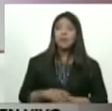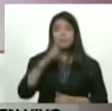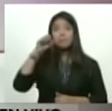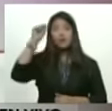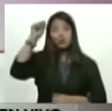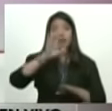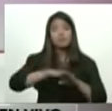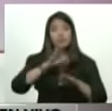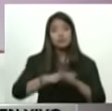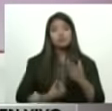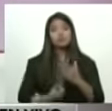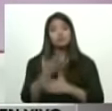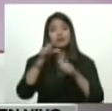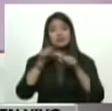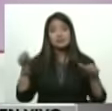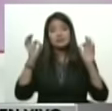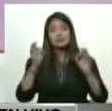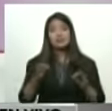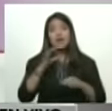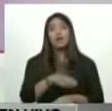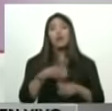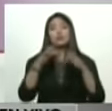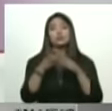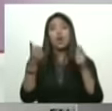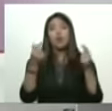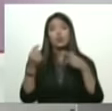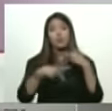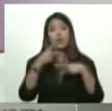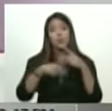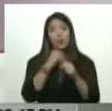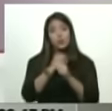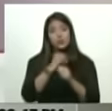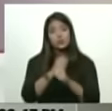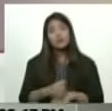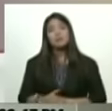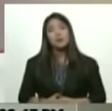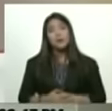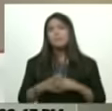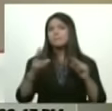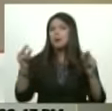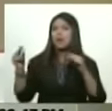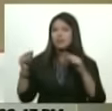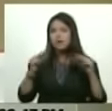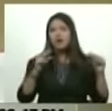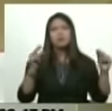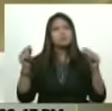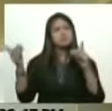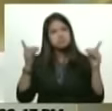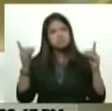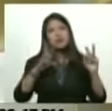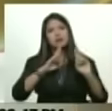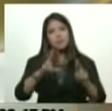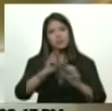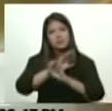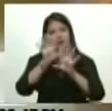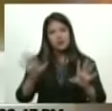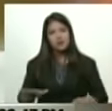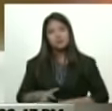instalación y se dio la instalación del Consejo Nacional de Economía Productiva para dar un diálogo útil que genere resultados.